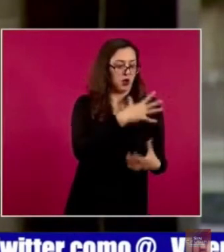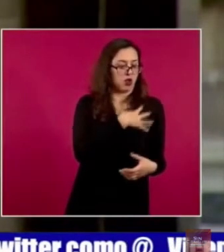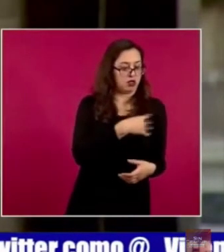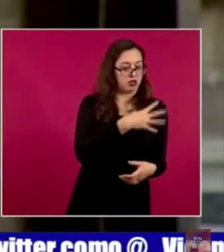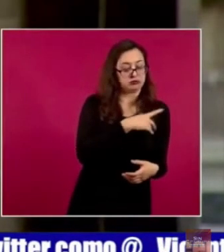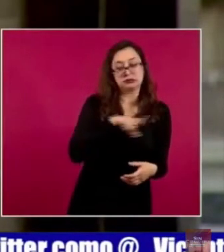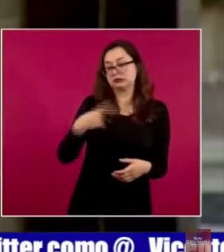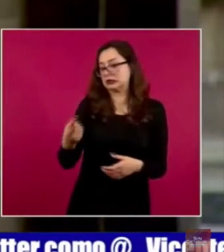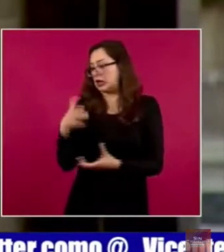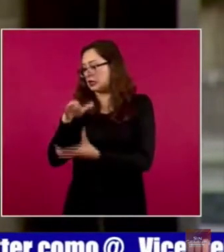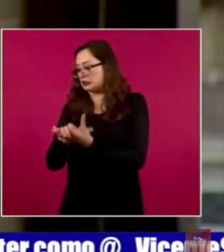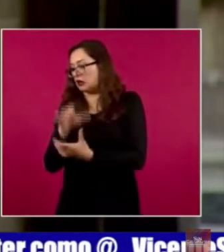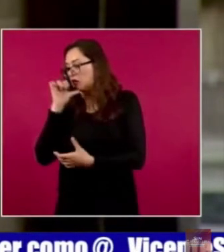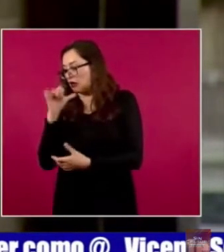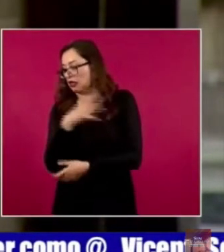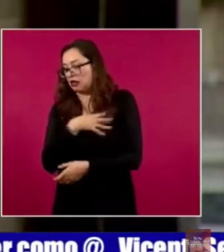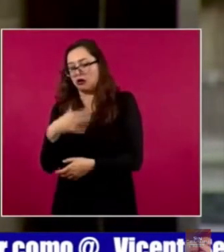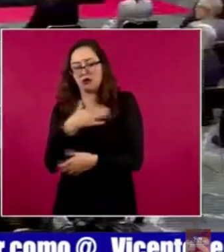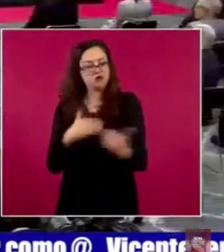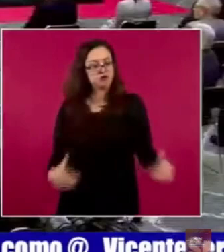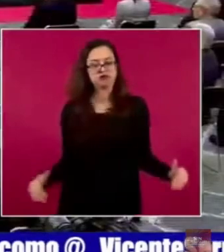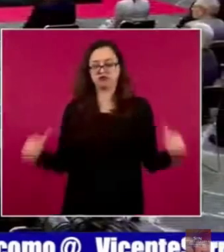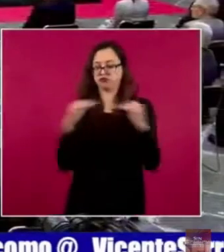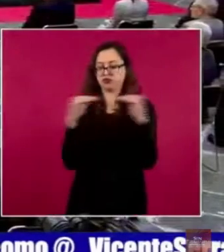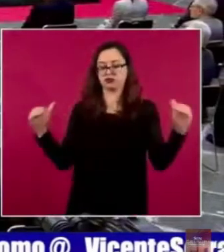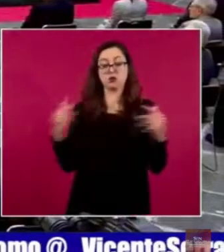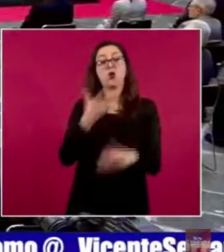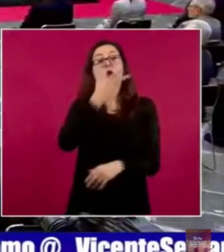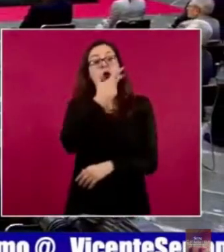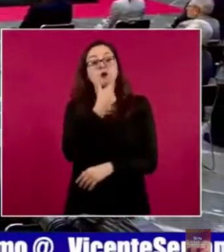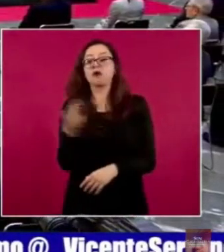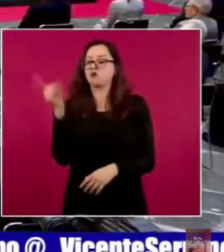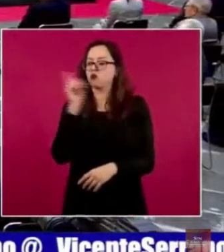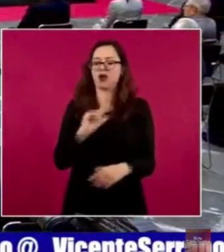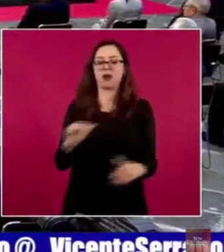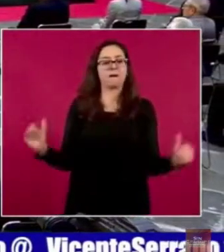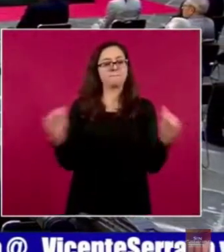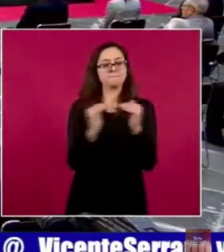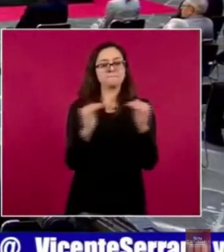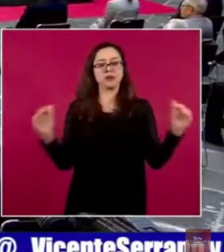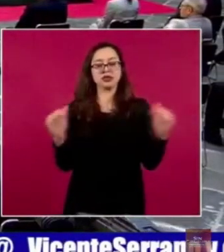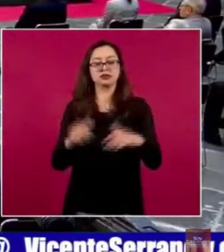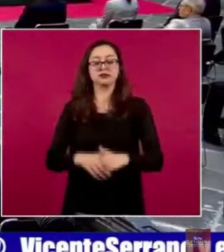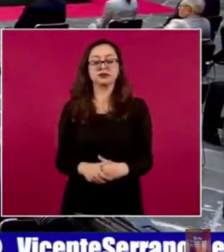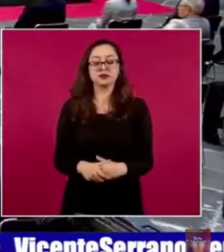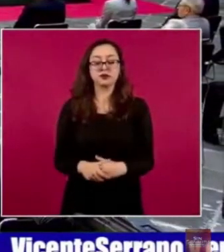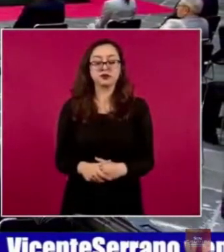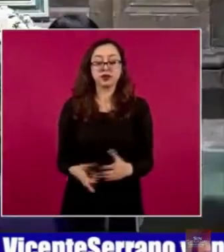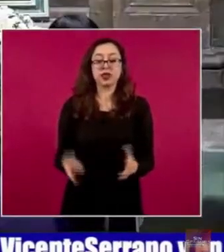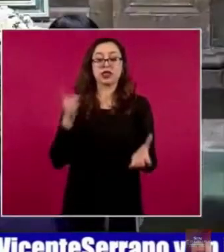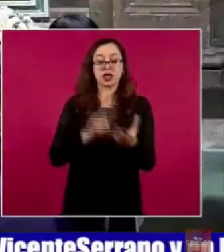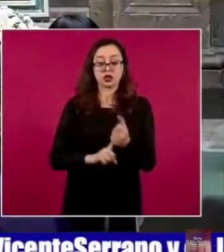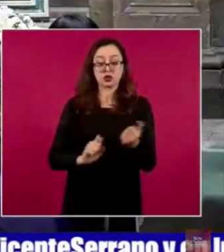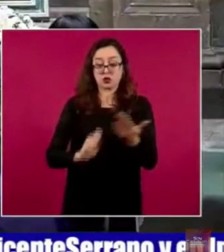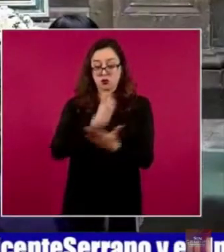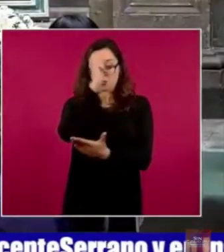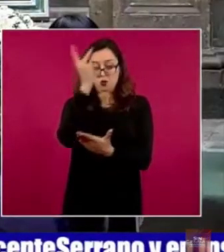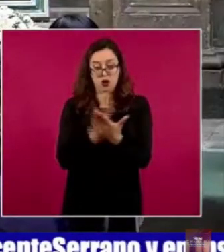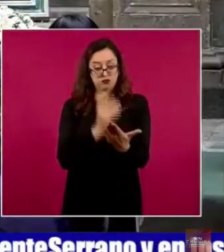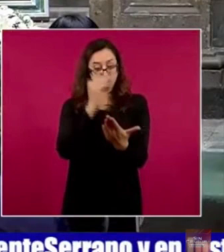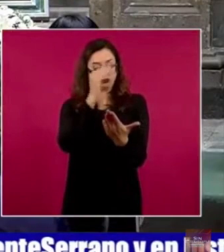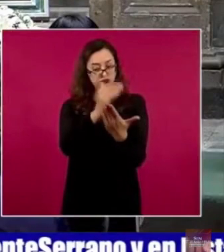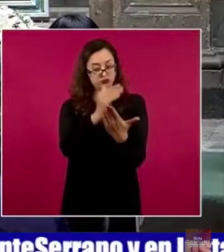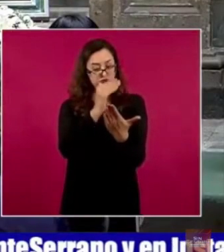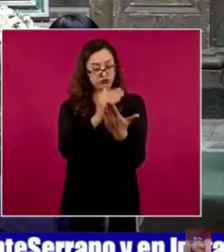a hombres y mujeres. El programa contiene además